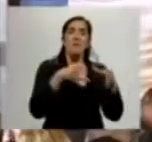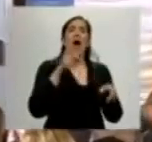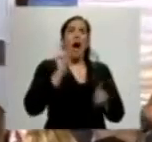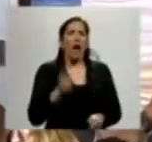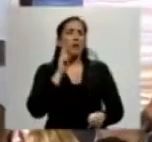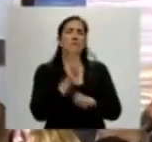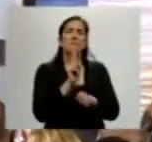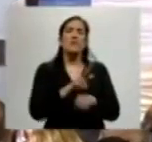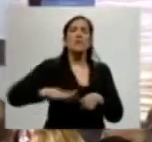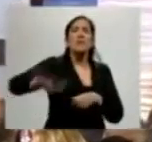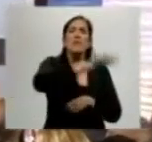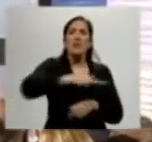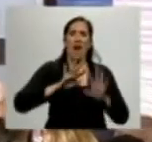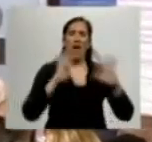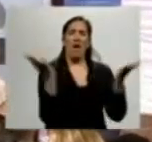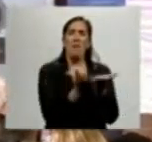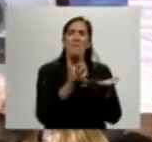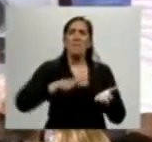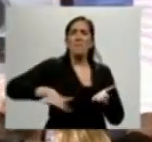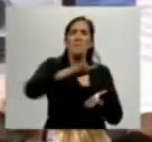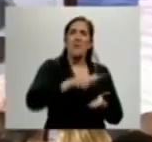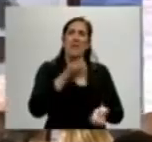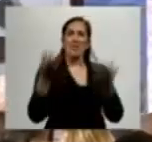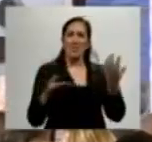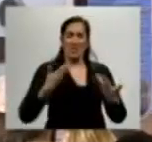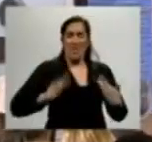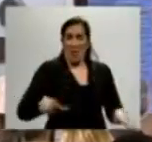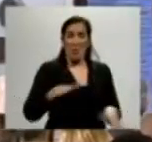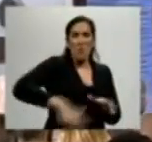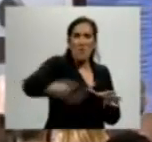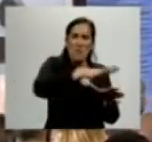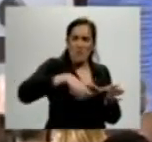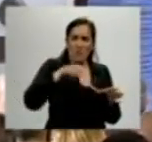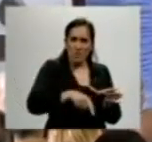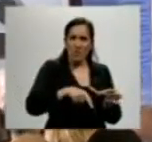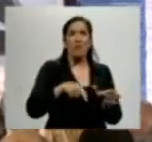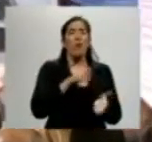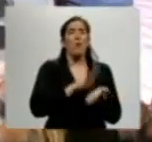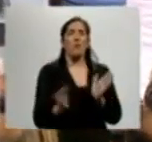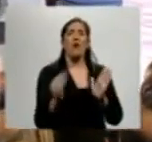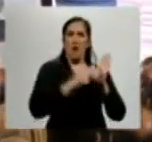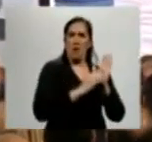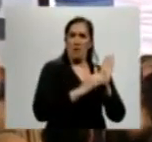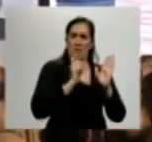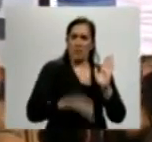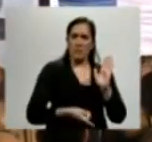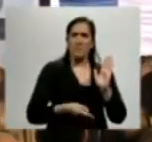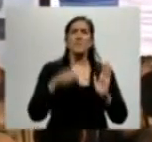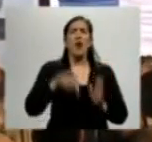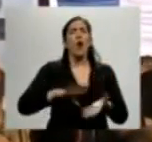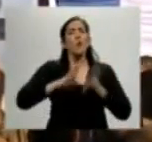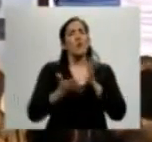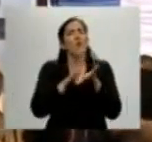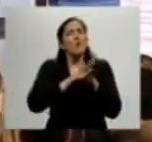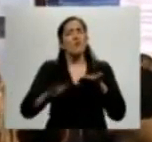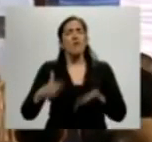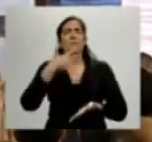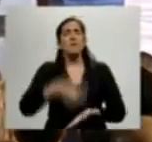ambiente y los derechos del consumidor. También una nueva concepción de los bienes, como les decía.